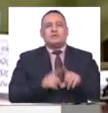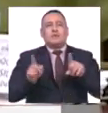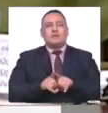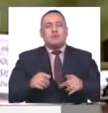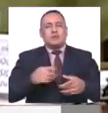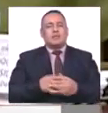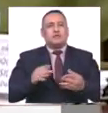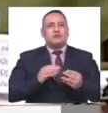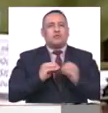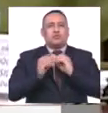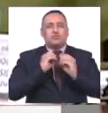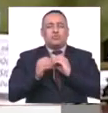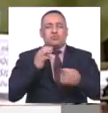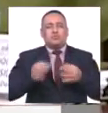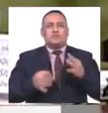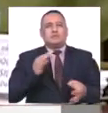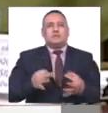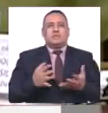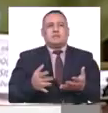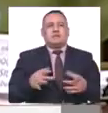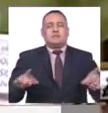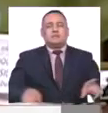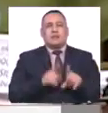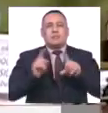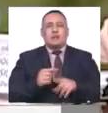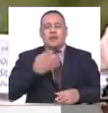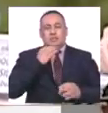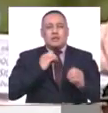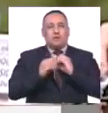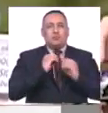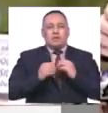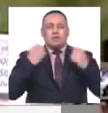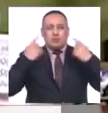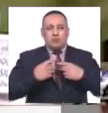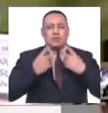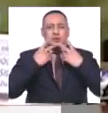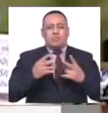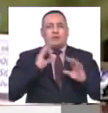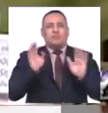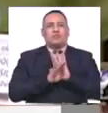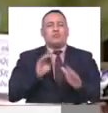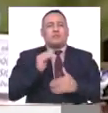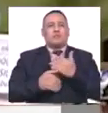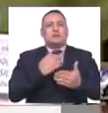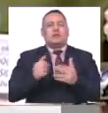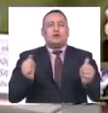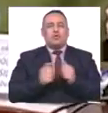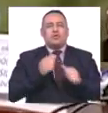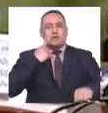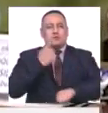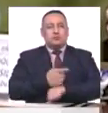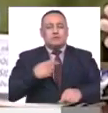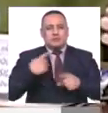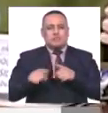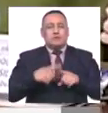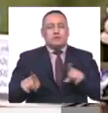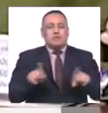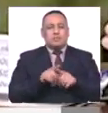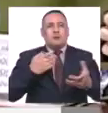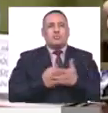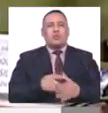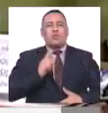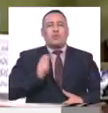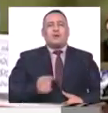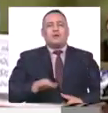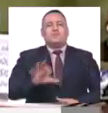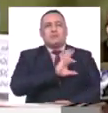imparcialidad en la justicia. Al mejorar el principio de territorialidad en los delitos cometidos por jueces y